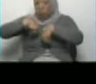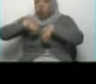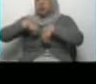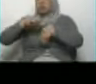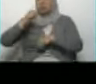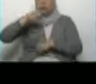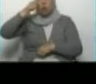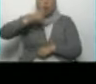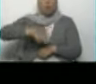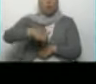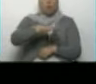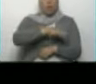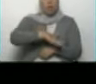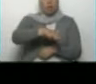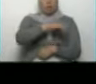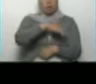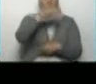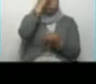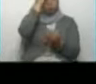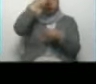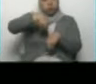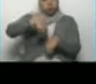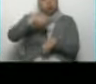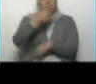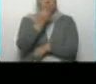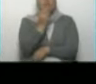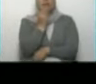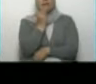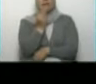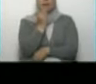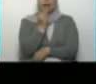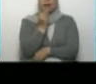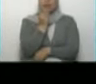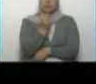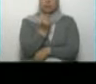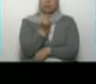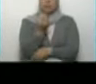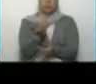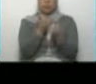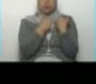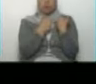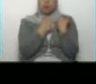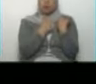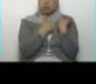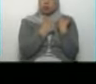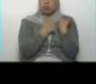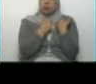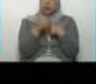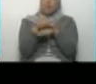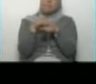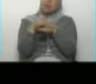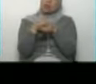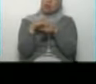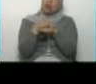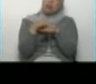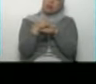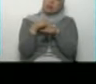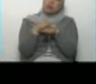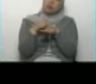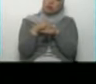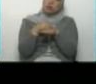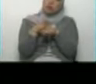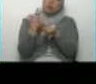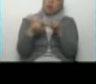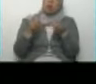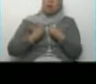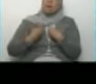pueblos palestinos, el pueblo de Israel, puedan reencontrarse, perdonarse, porque